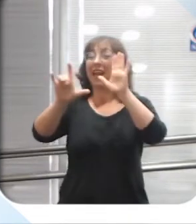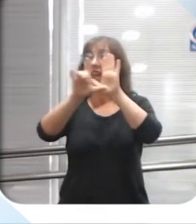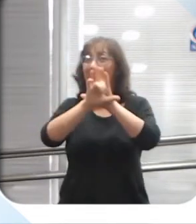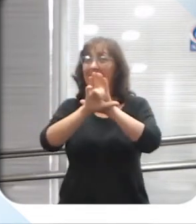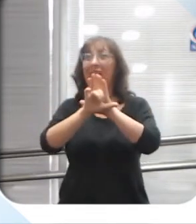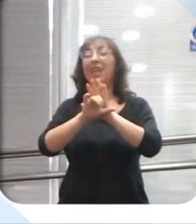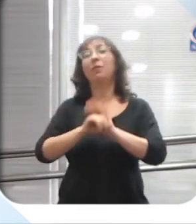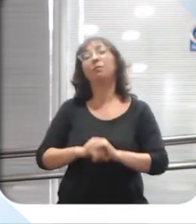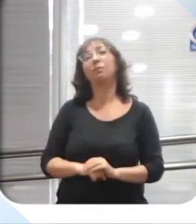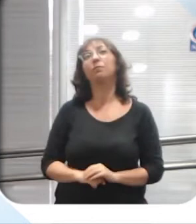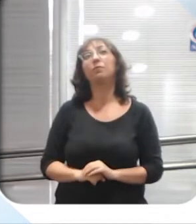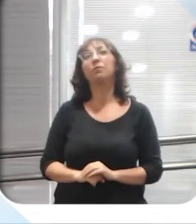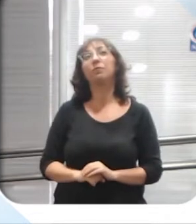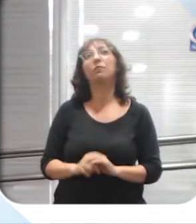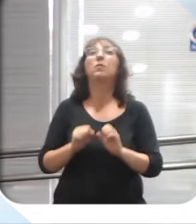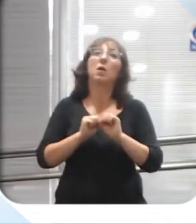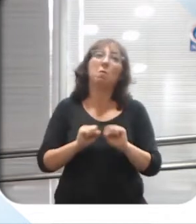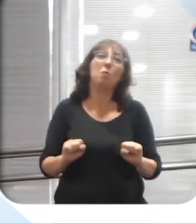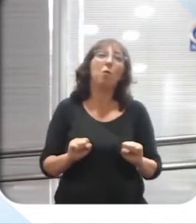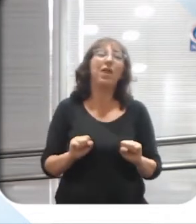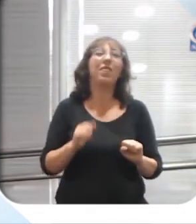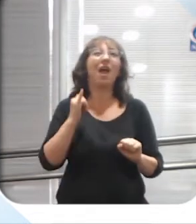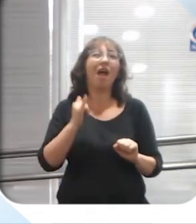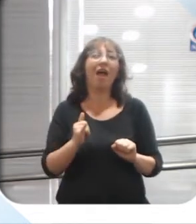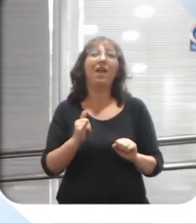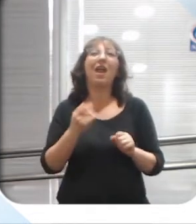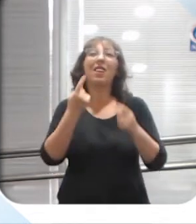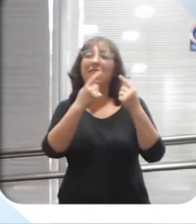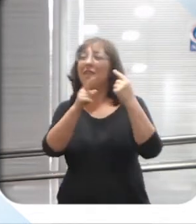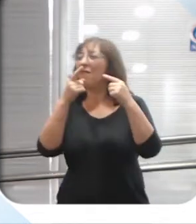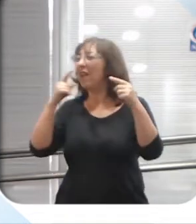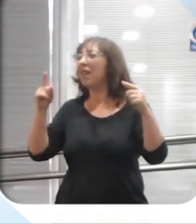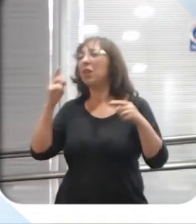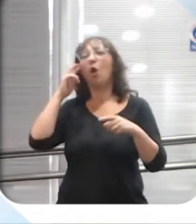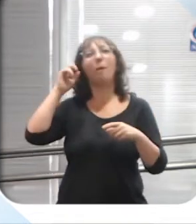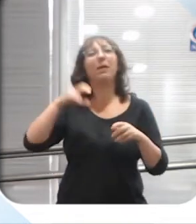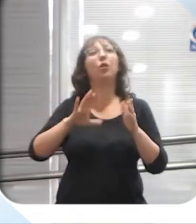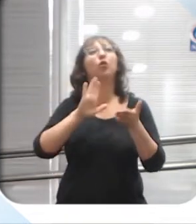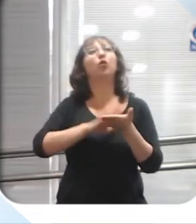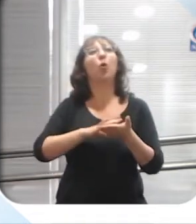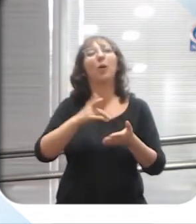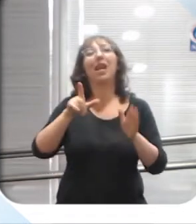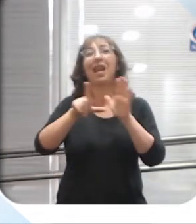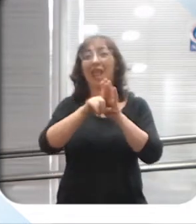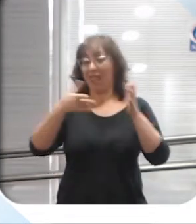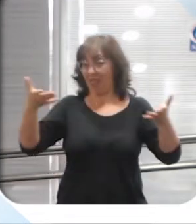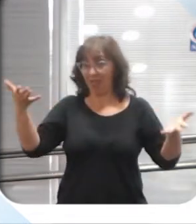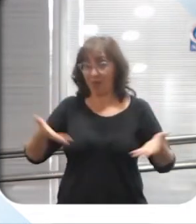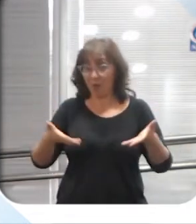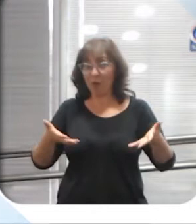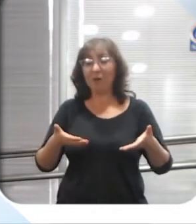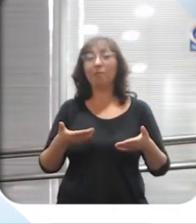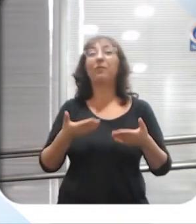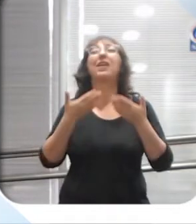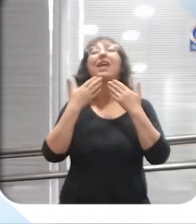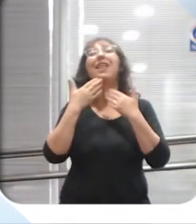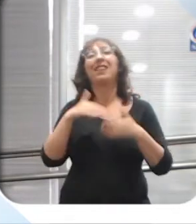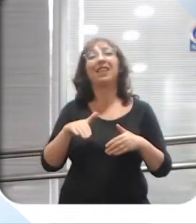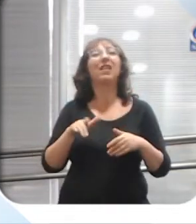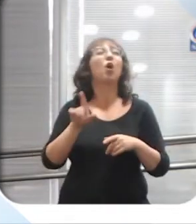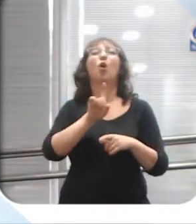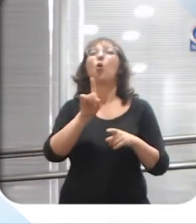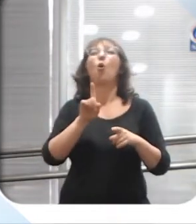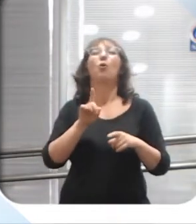allá de que podemos encontrar diferentes opiniones con respecto a la ley vigente que tenemos, entendíamos que no